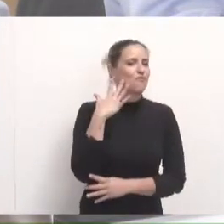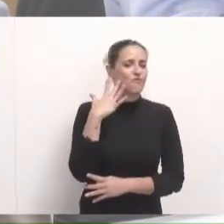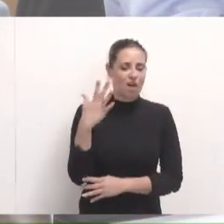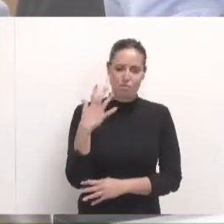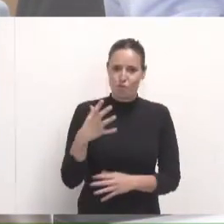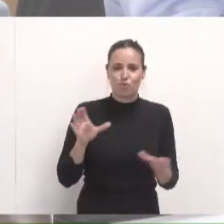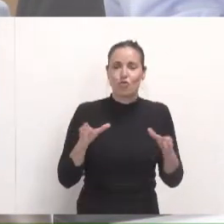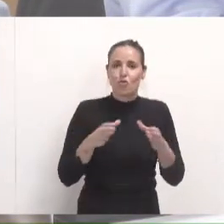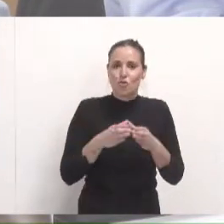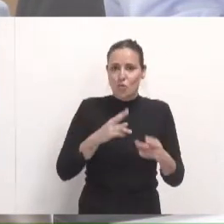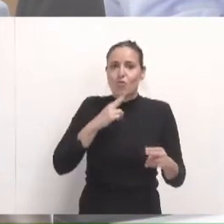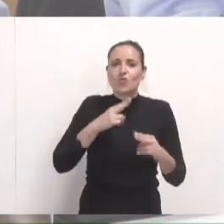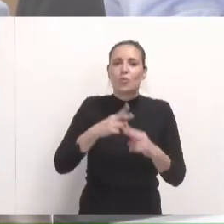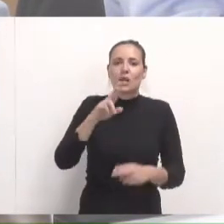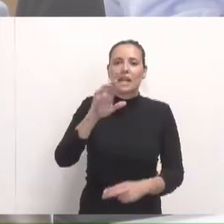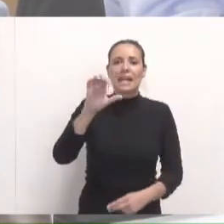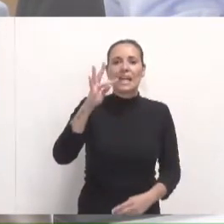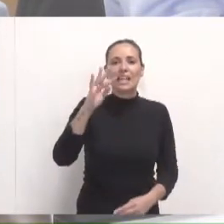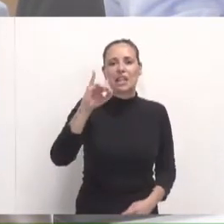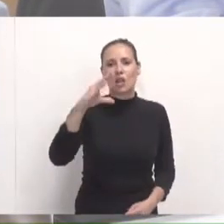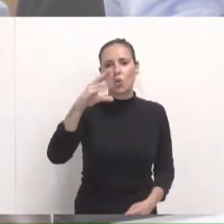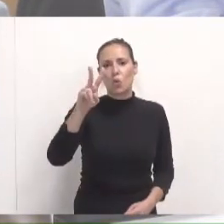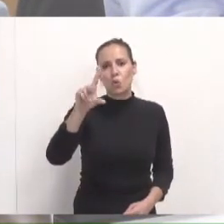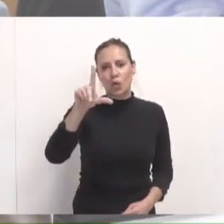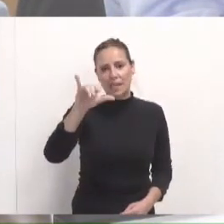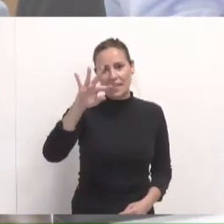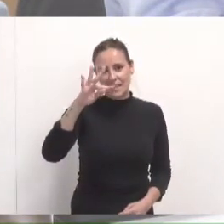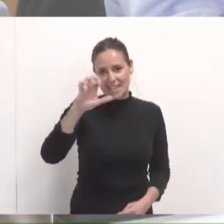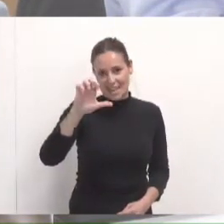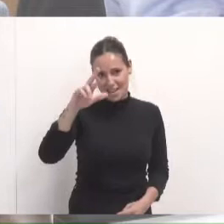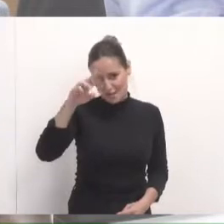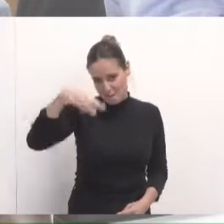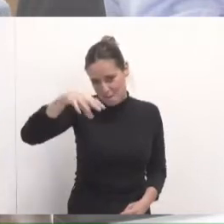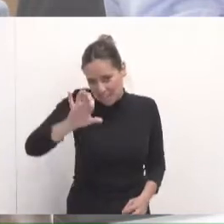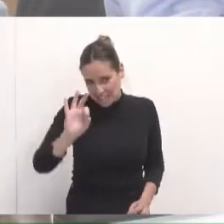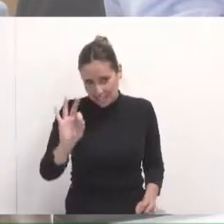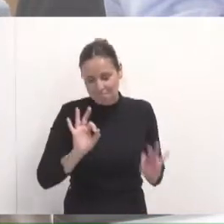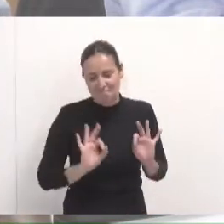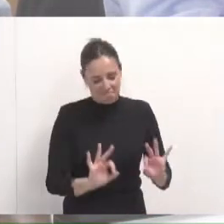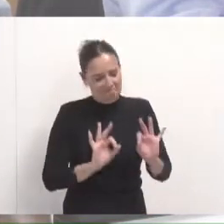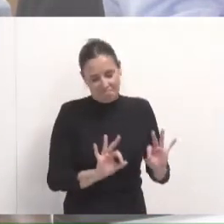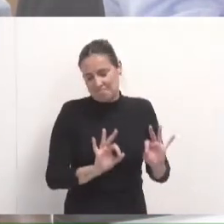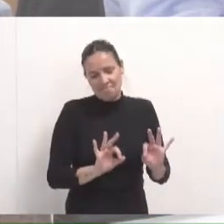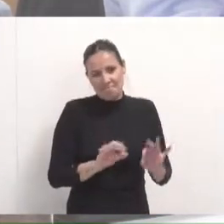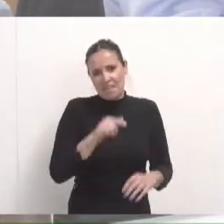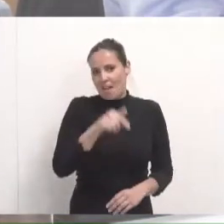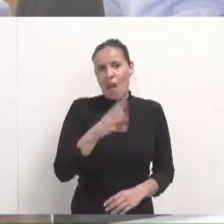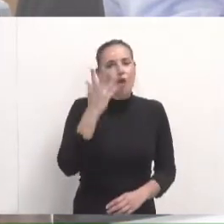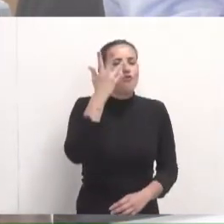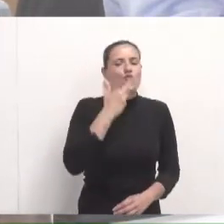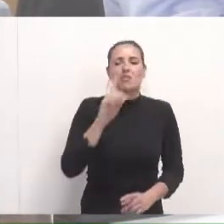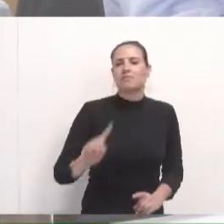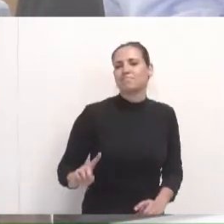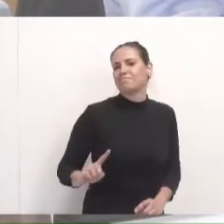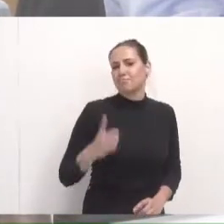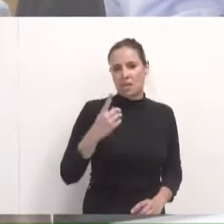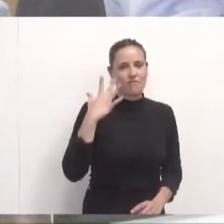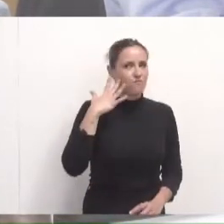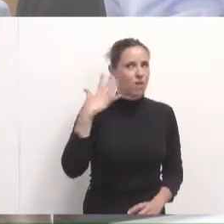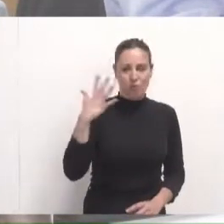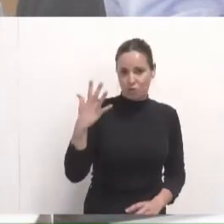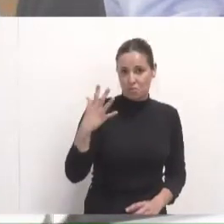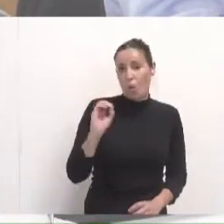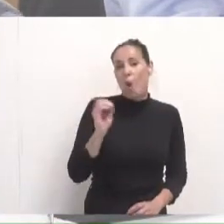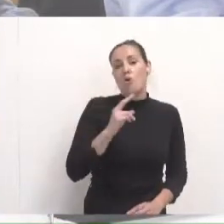la Reticulitermes flavipes, que es la, en este caso, la más conocida